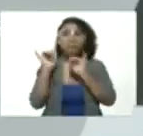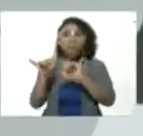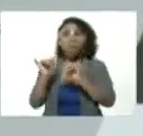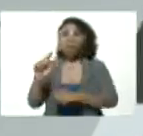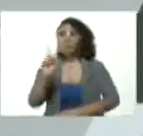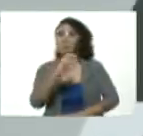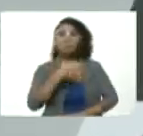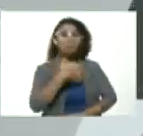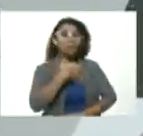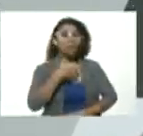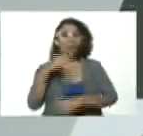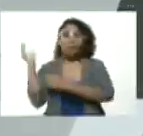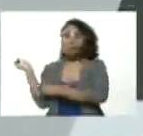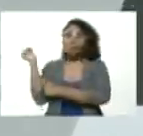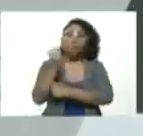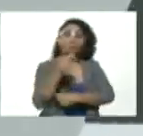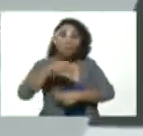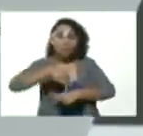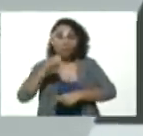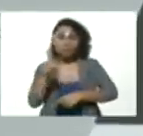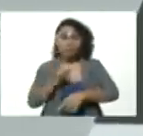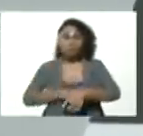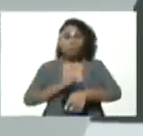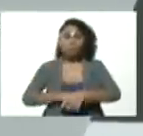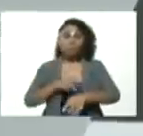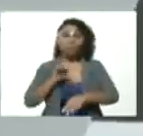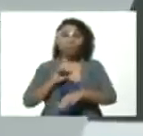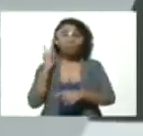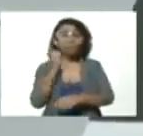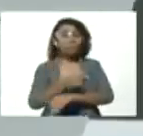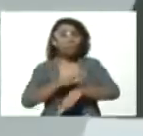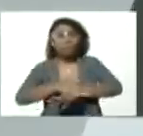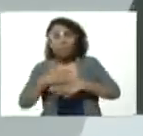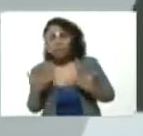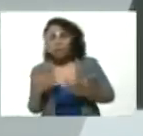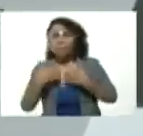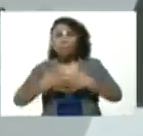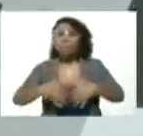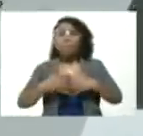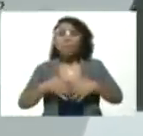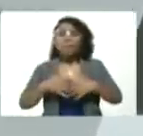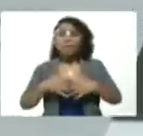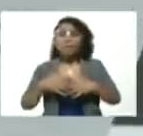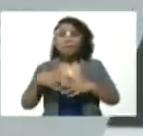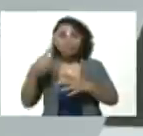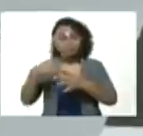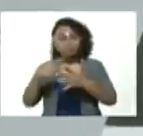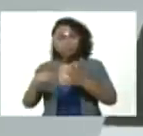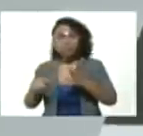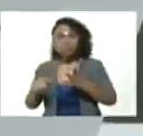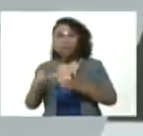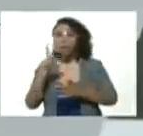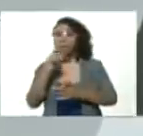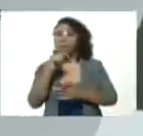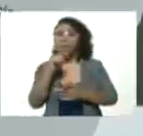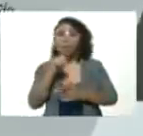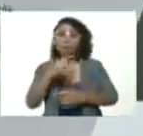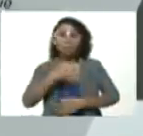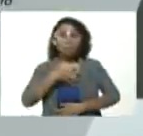no podrán ser importadas por los momentos, debido a que la empresa X está